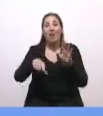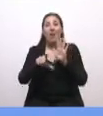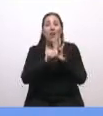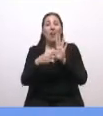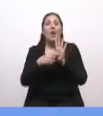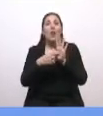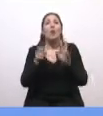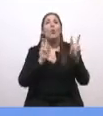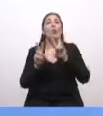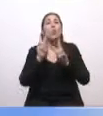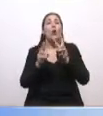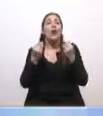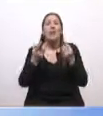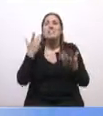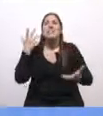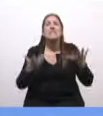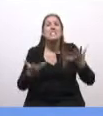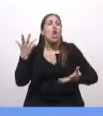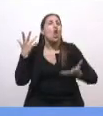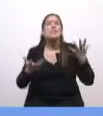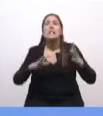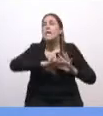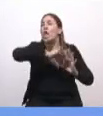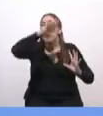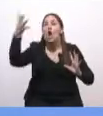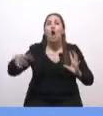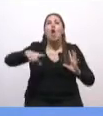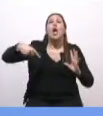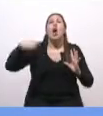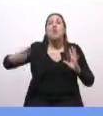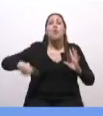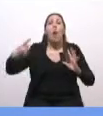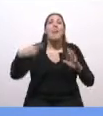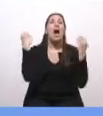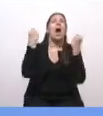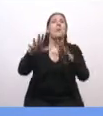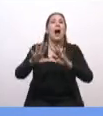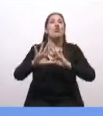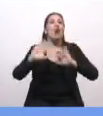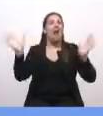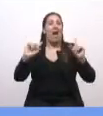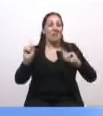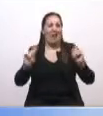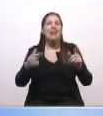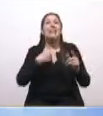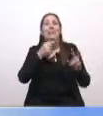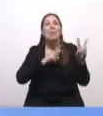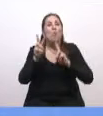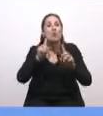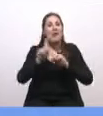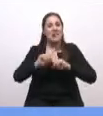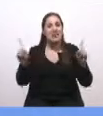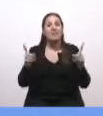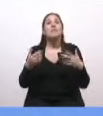evitar que toneladas y toneladas de neumáticos sean abandonadas en el ambiente déjenme decirles que si no hubiese sido